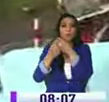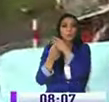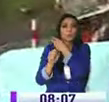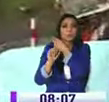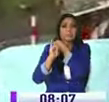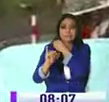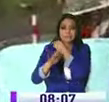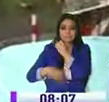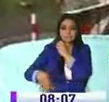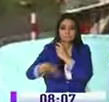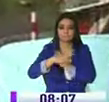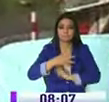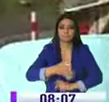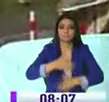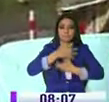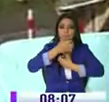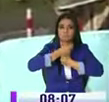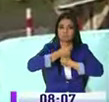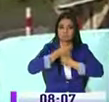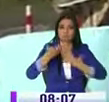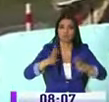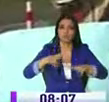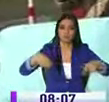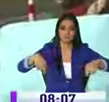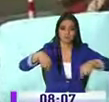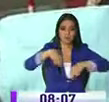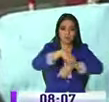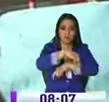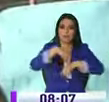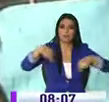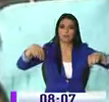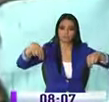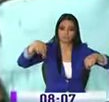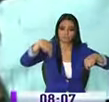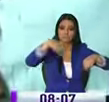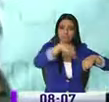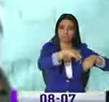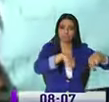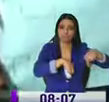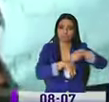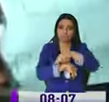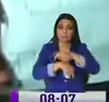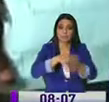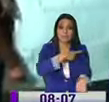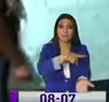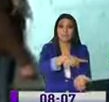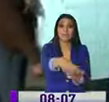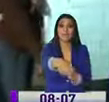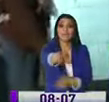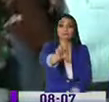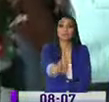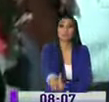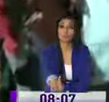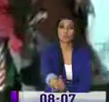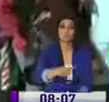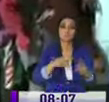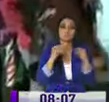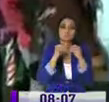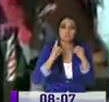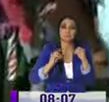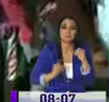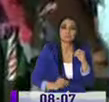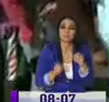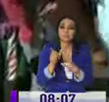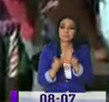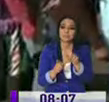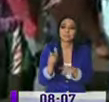seguridad para poder cruzar de un lado a otro justo aquí en la panamericana sur pero para más detalles nosotros ya nos encontramos